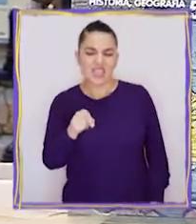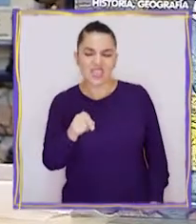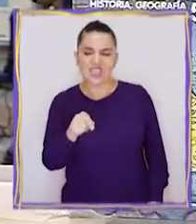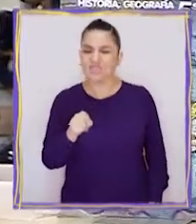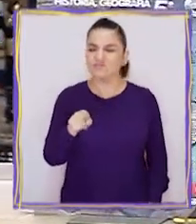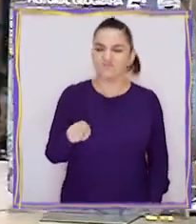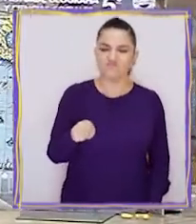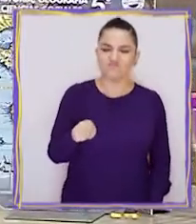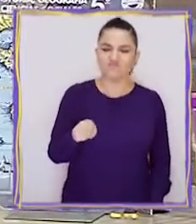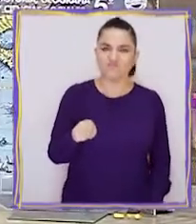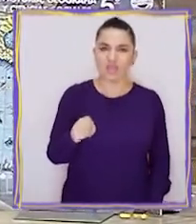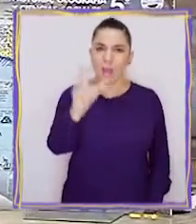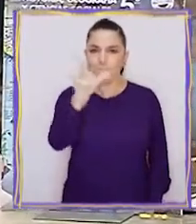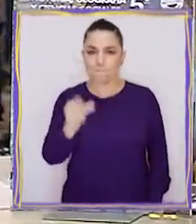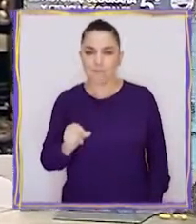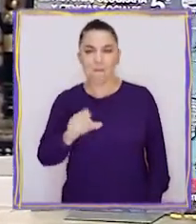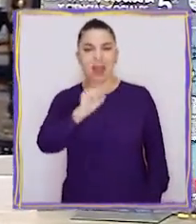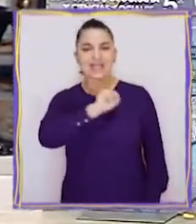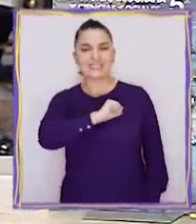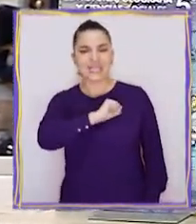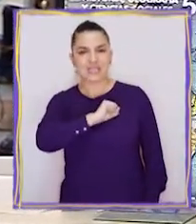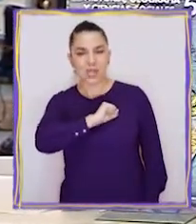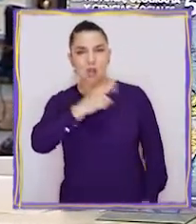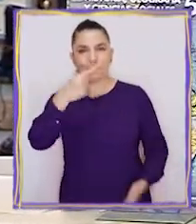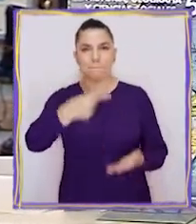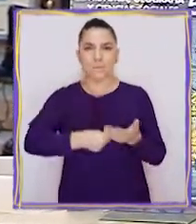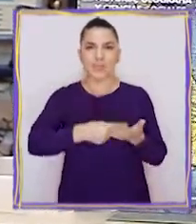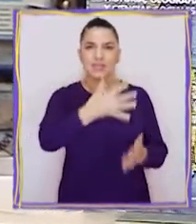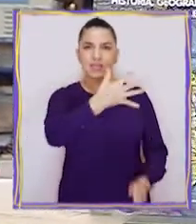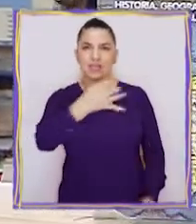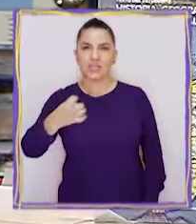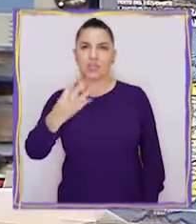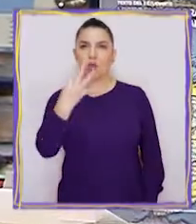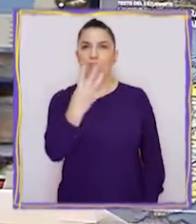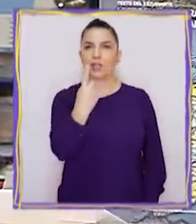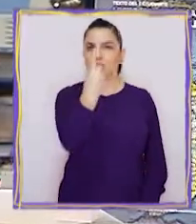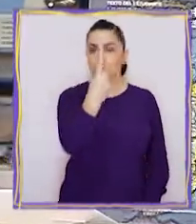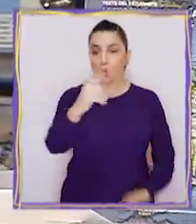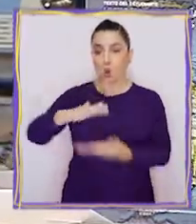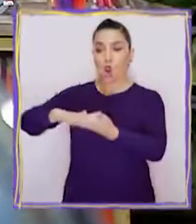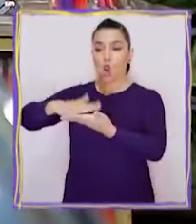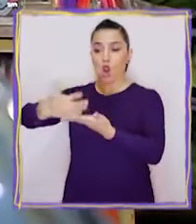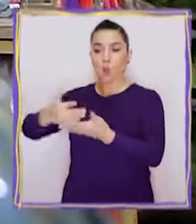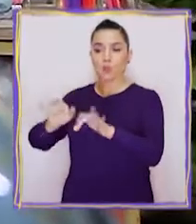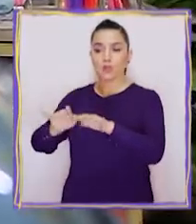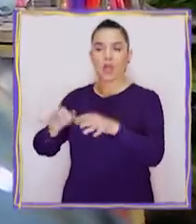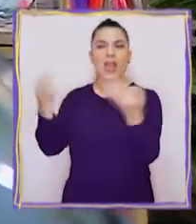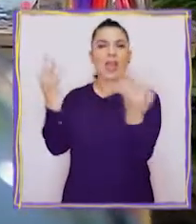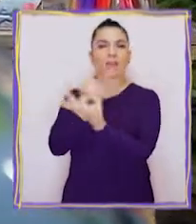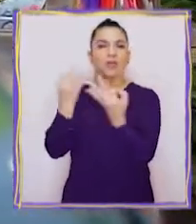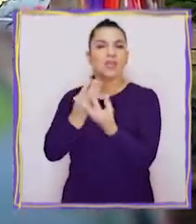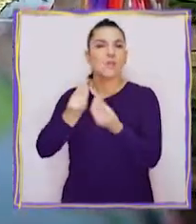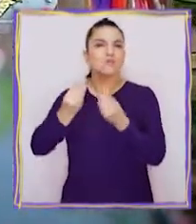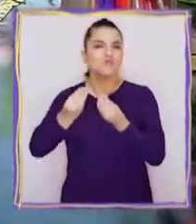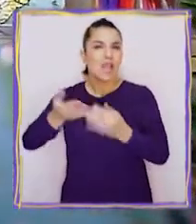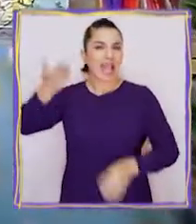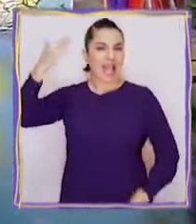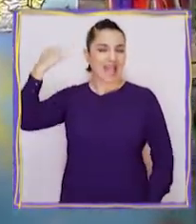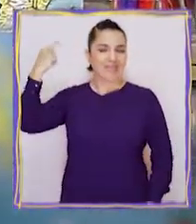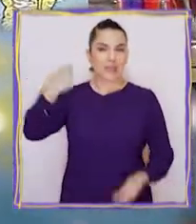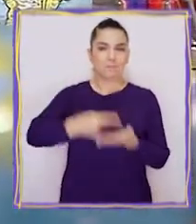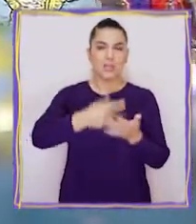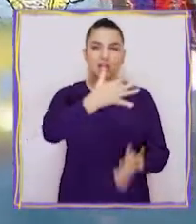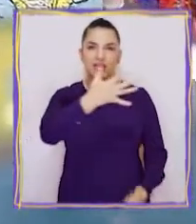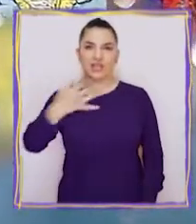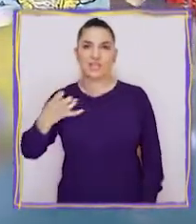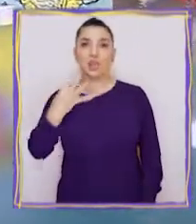dice Mapa de Santiago de 1541. Computadora, explícame qué está pasando en